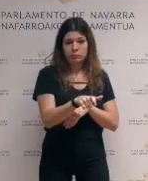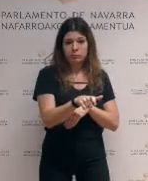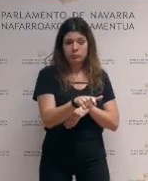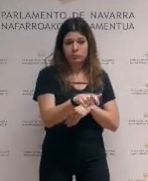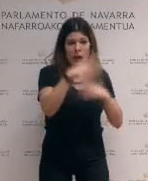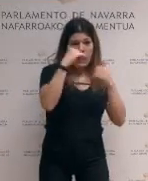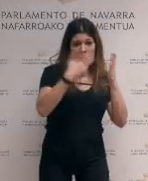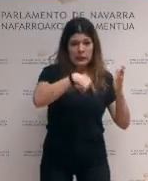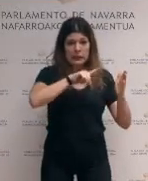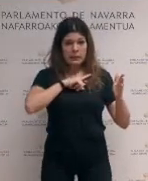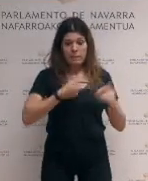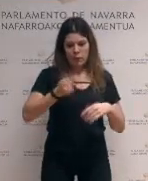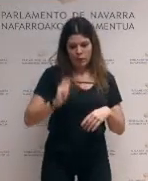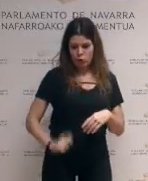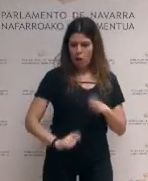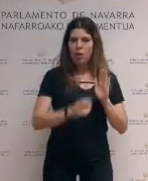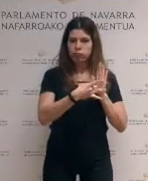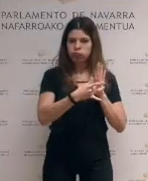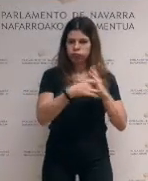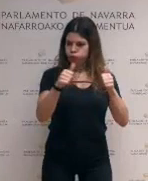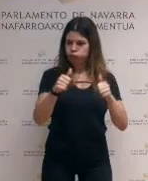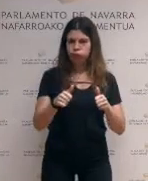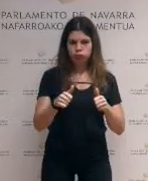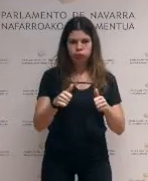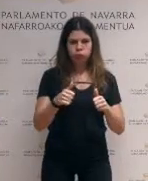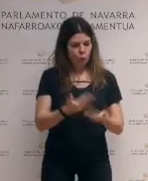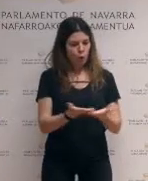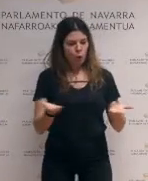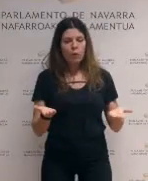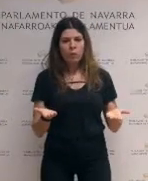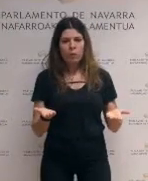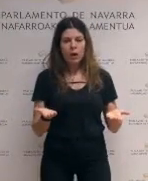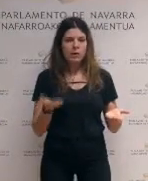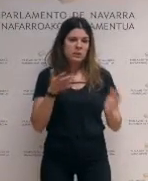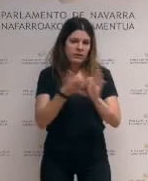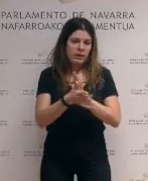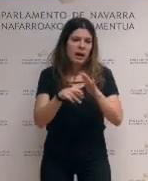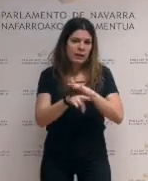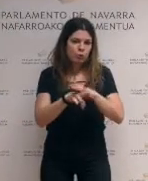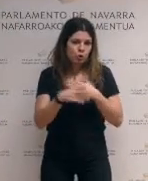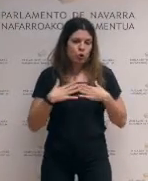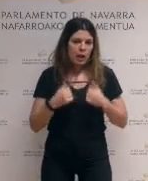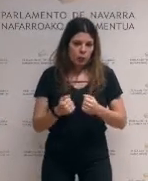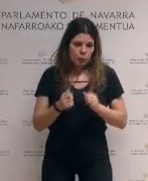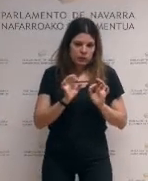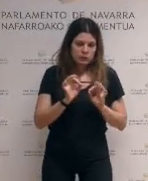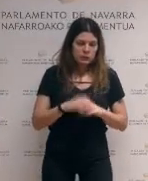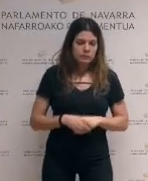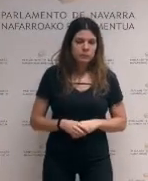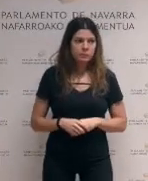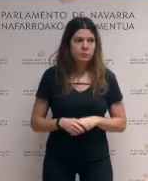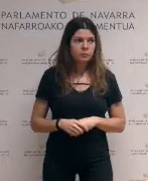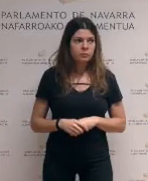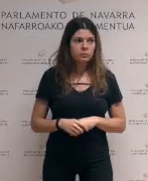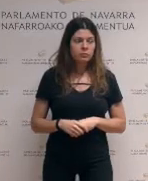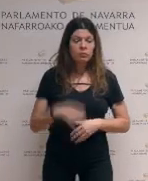mostrador había un profesional altamente cualificado en el cual confiamos y que lo consideramos un recurso de salud más de otros tantos que tenemos. La